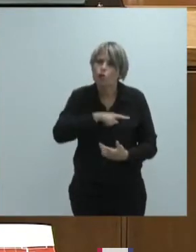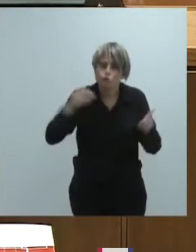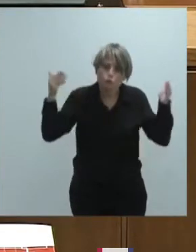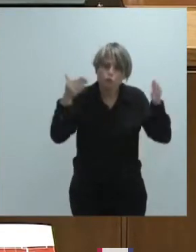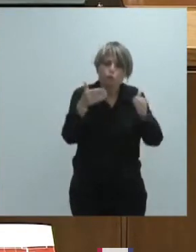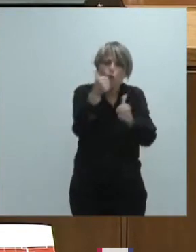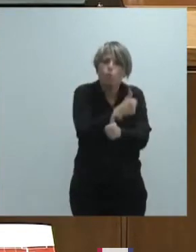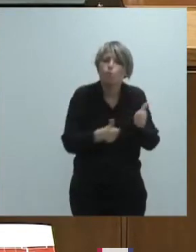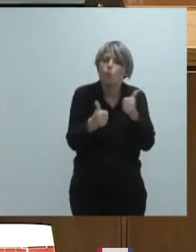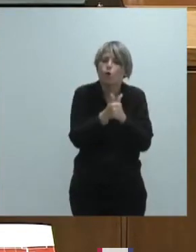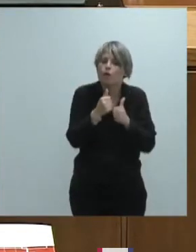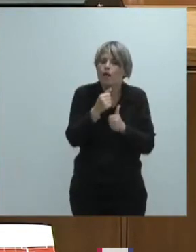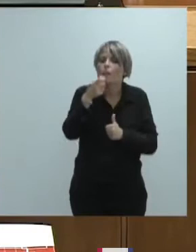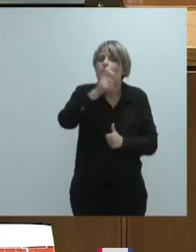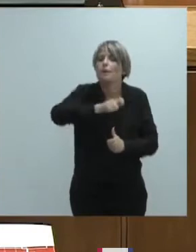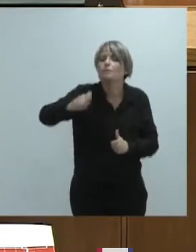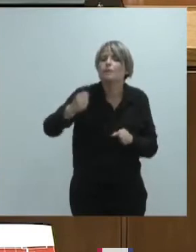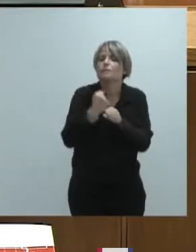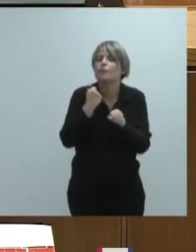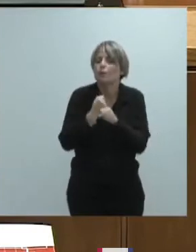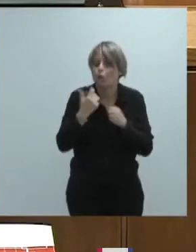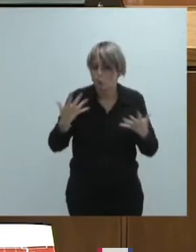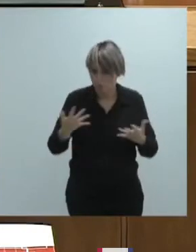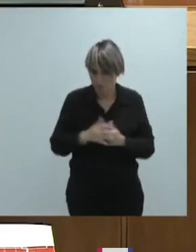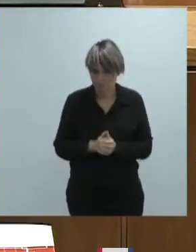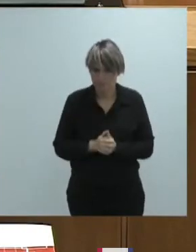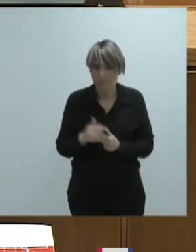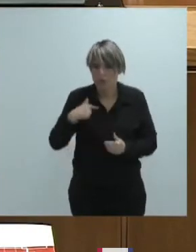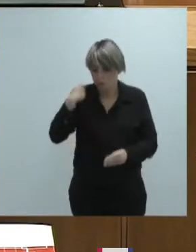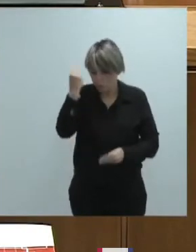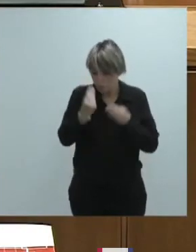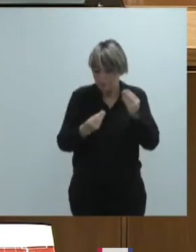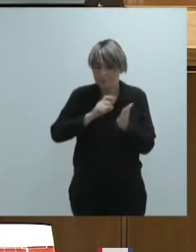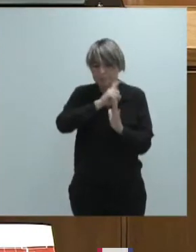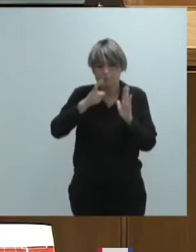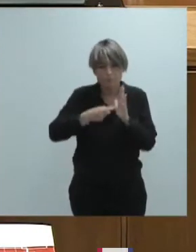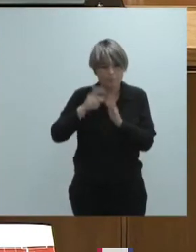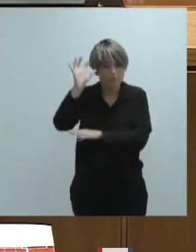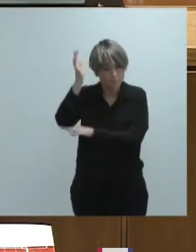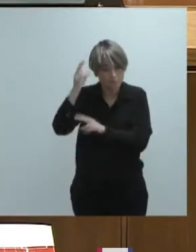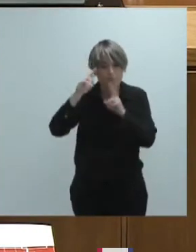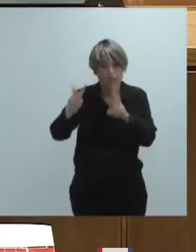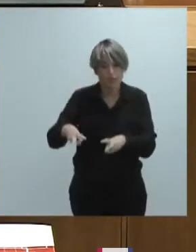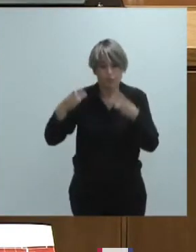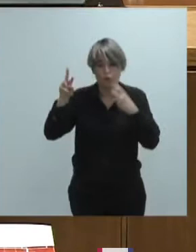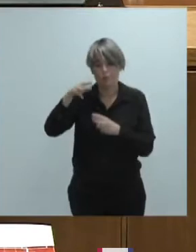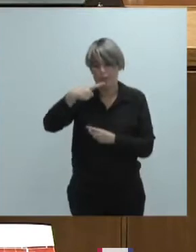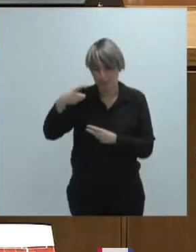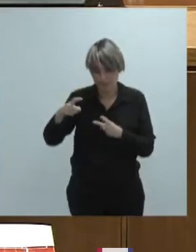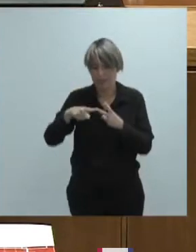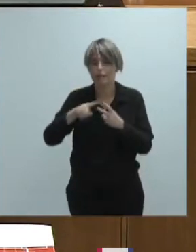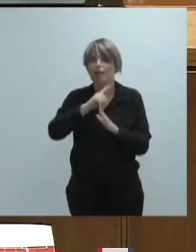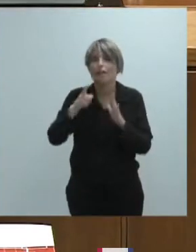datos en ella beteta ni ustedes clima la que está en el área virus carrera ver manchego de renta arena reformar la exterior en legear